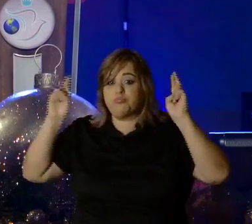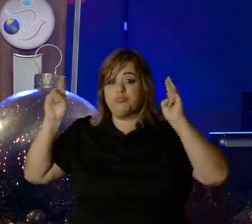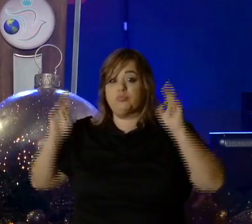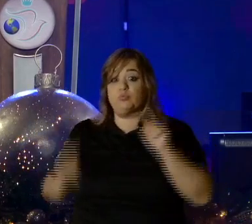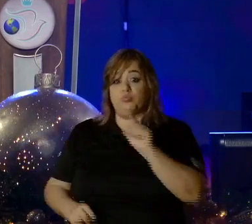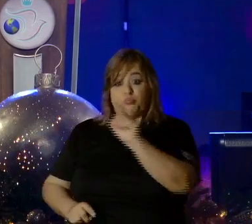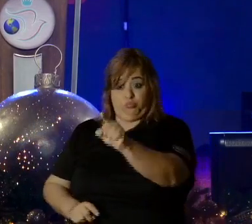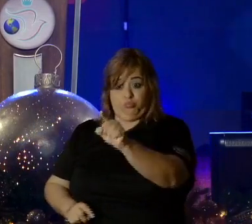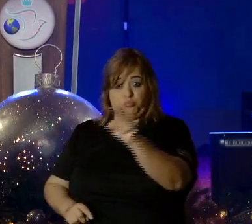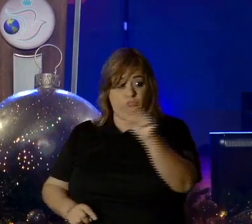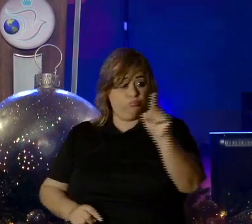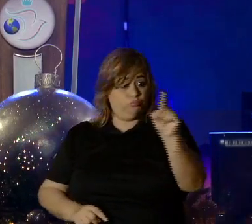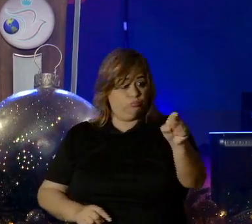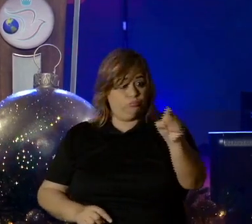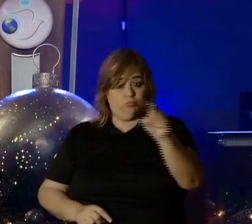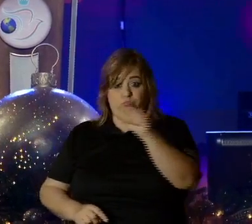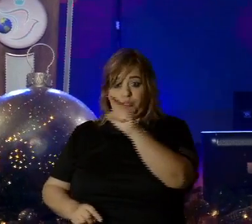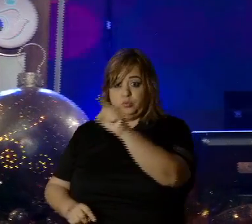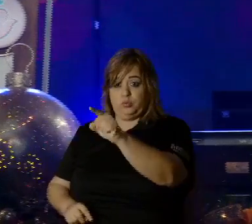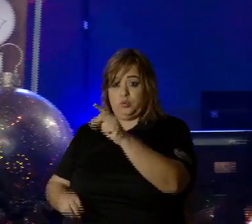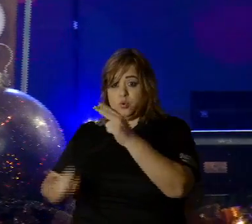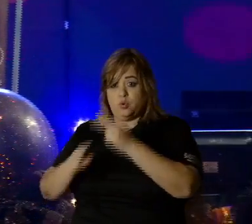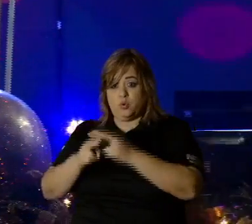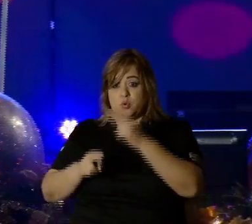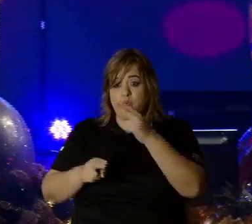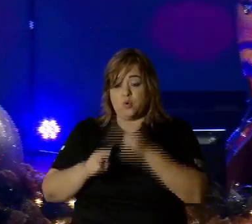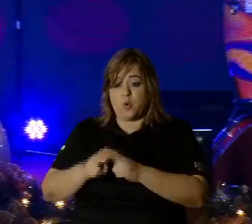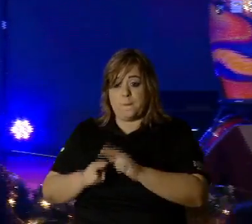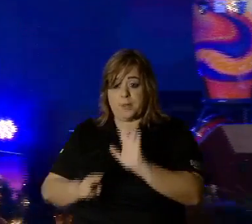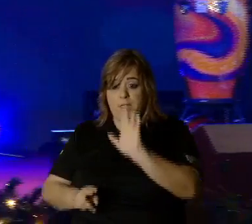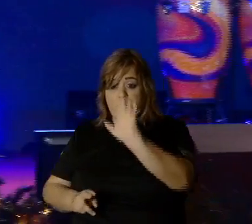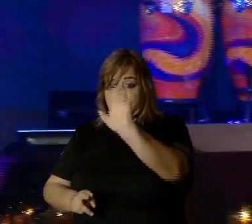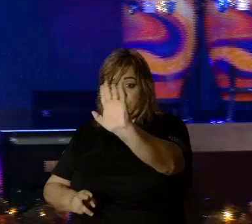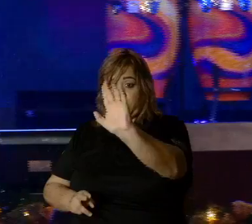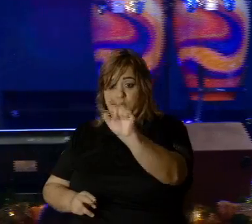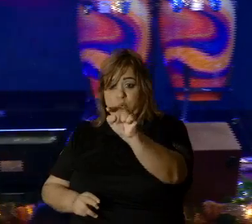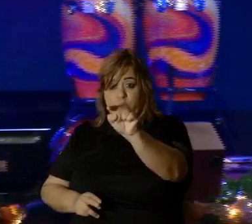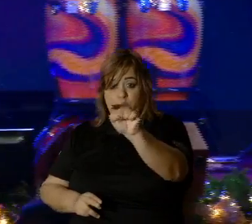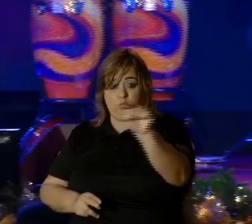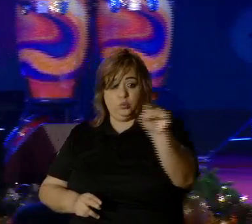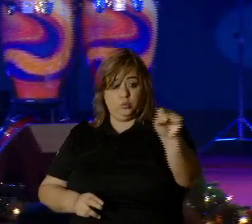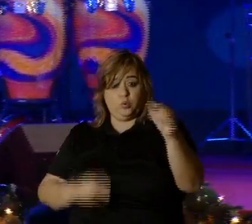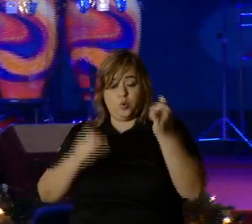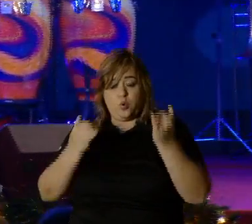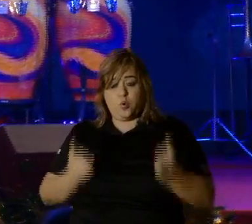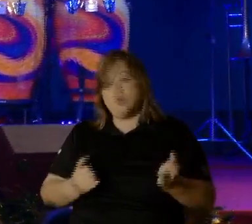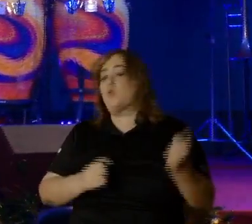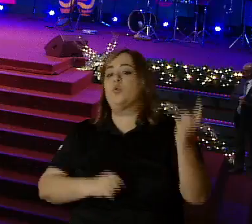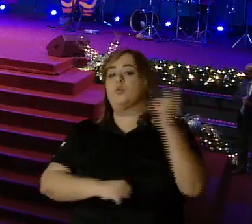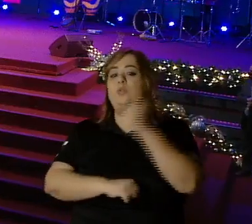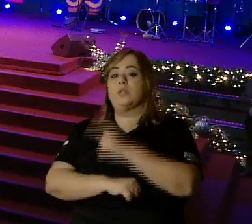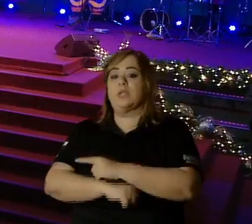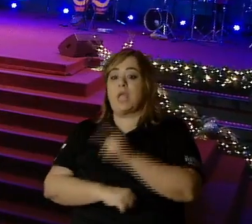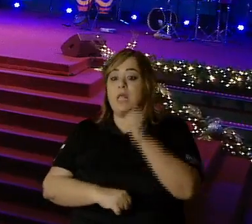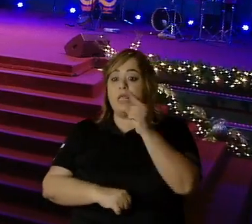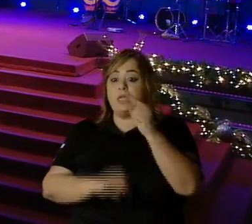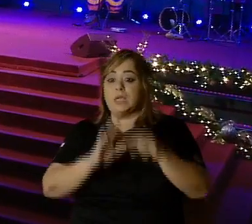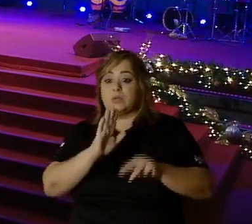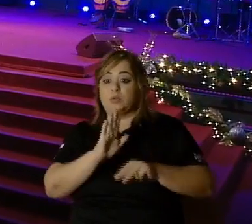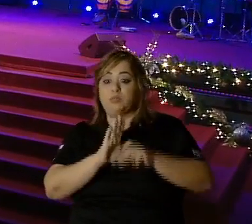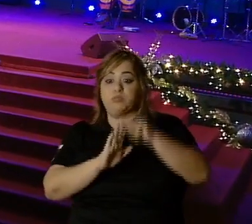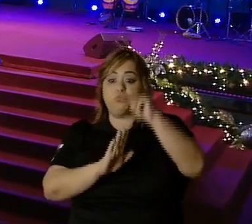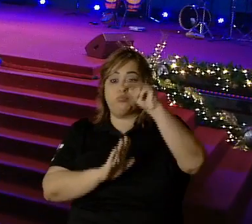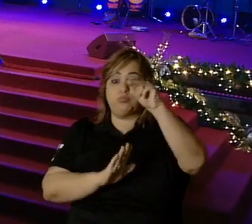nombre, es tu nombre, es tu nombre. Este es un día de crecimiento, de